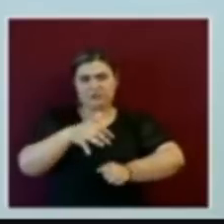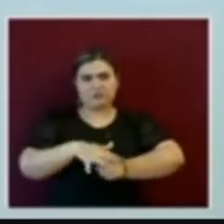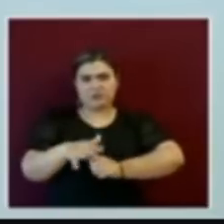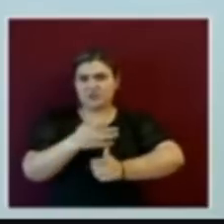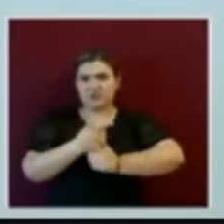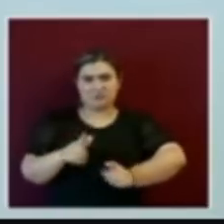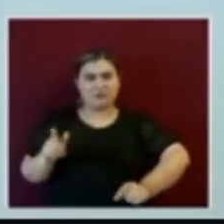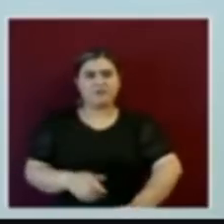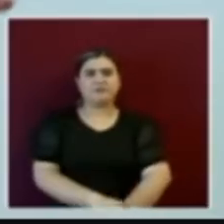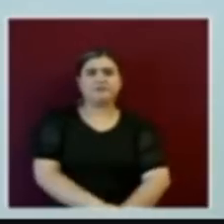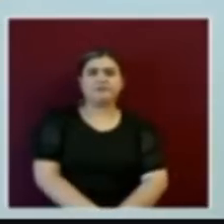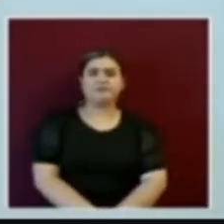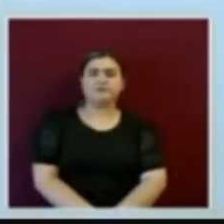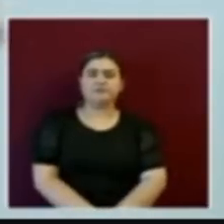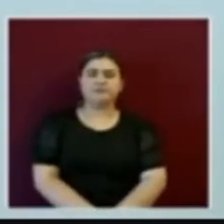libertad.